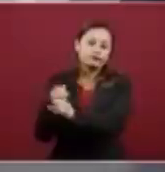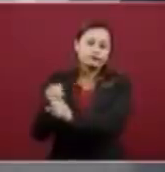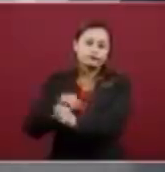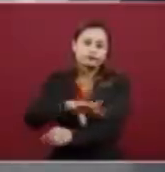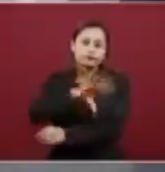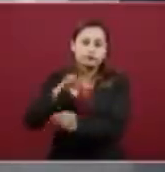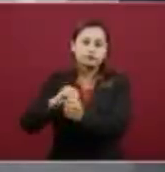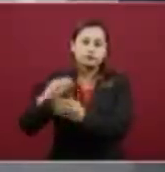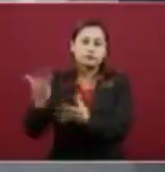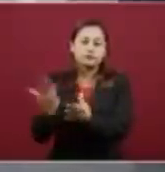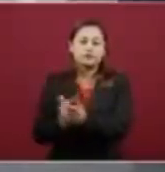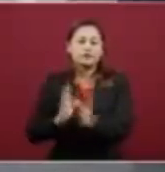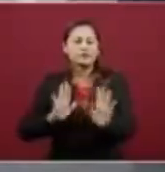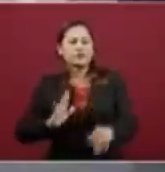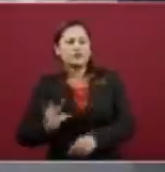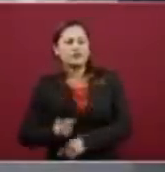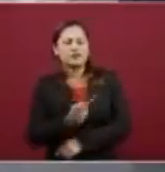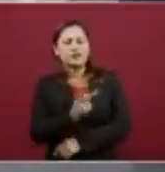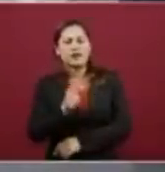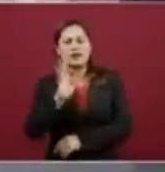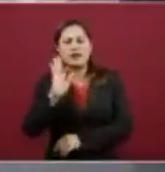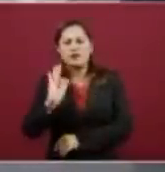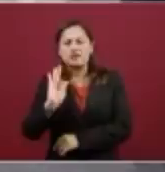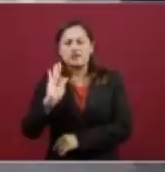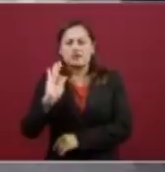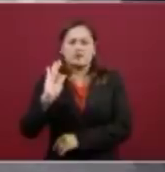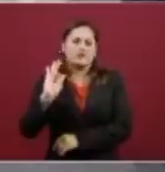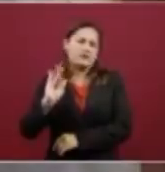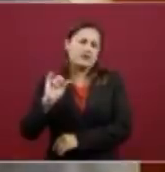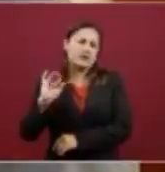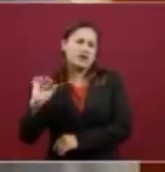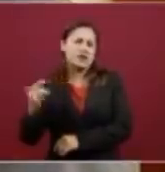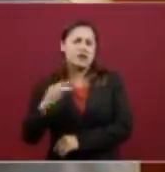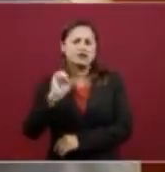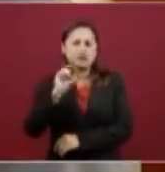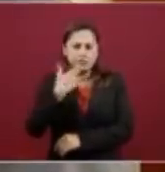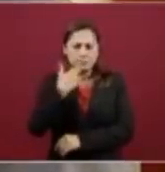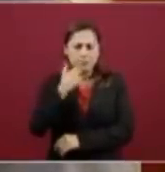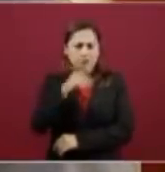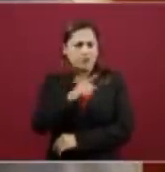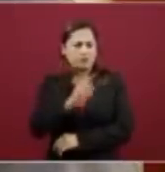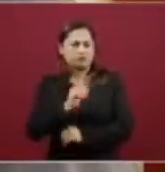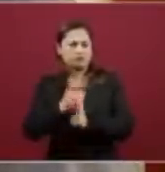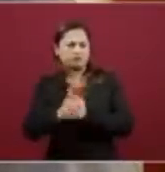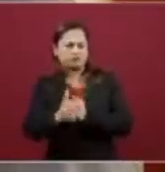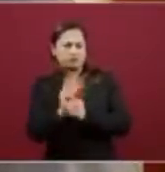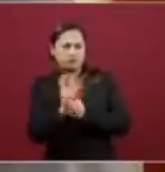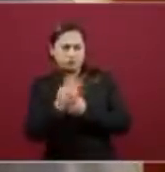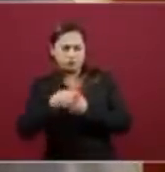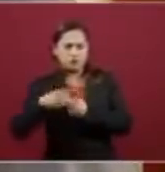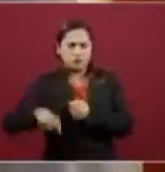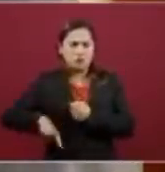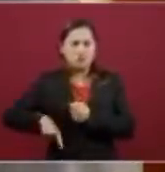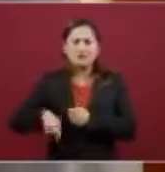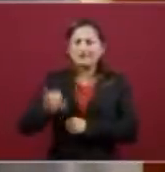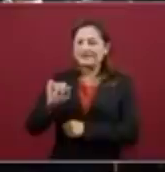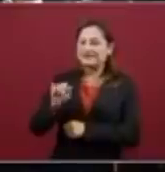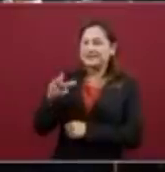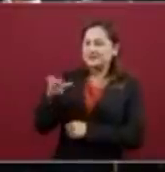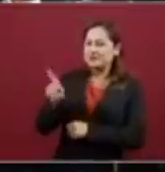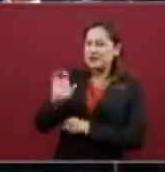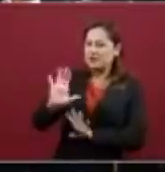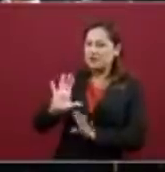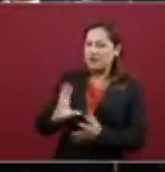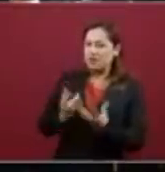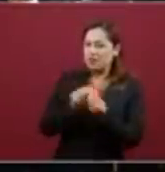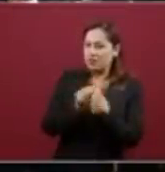Fiscalía de Chihuahua no es autónoma. Yo creo que no, pero si es un estado distinto, nosotros no podemos intervenir directamente con ella. ¿Pero entonces ustedes tienen el caso o no